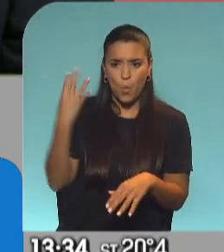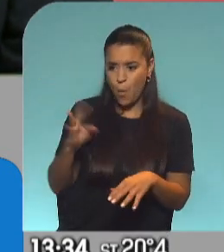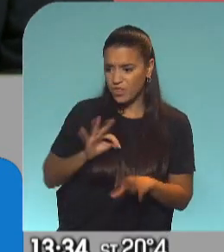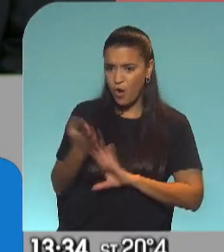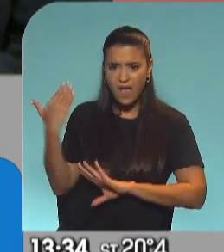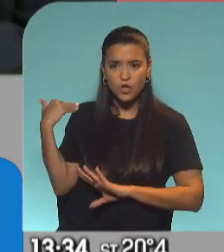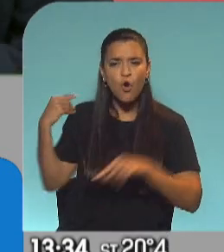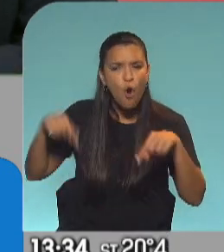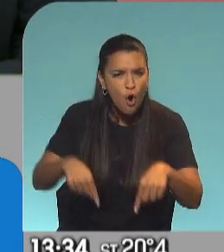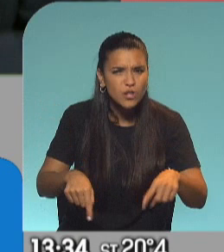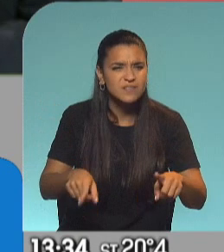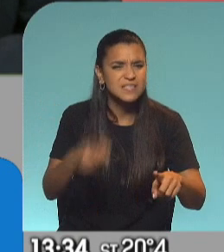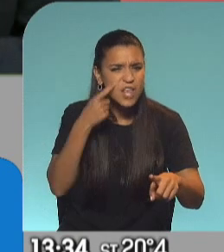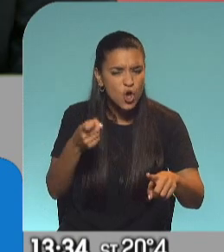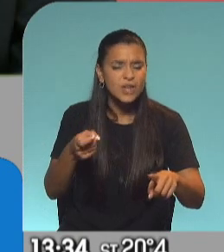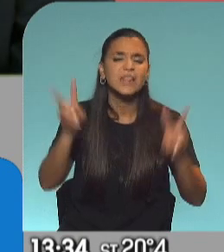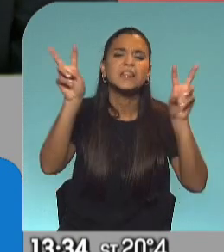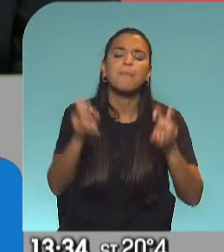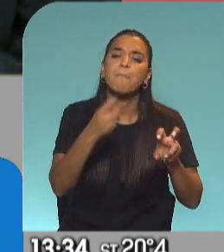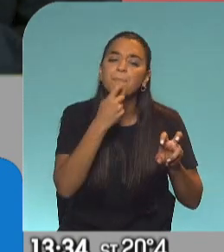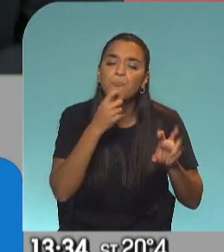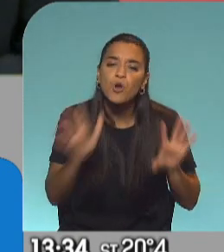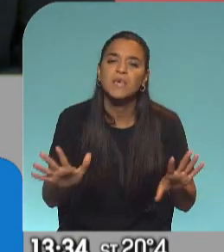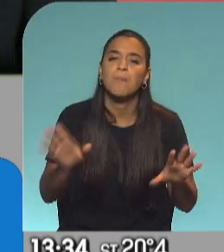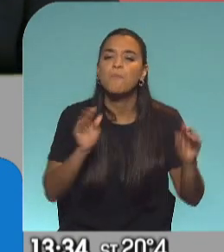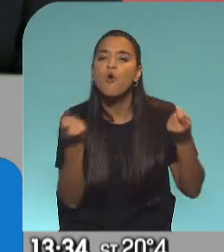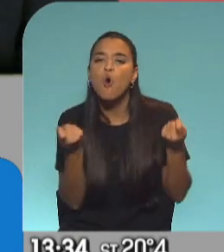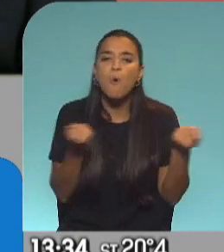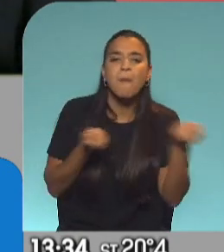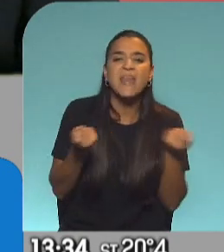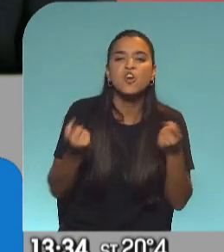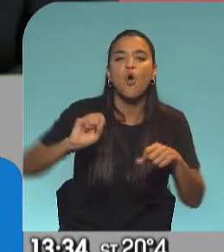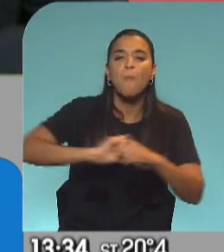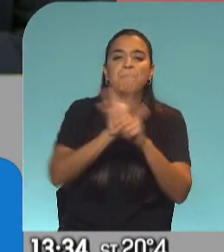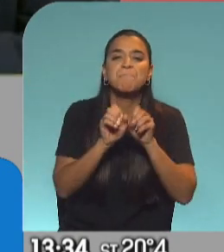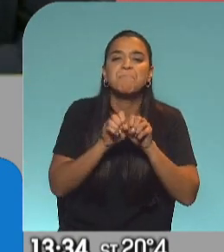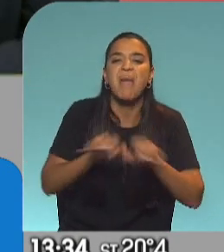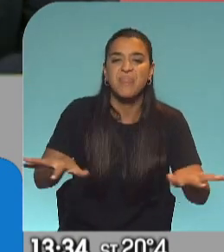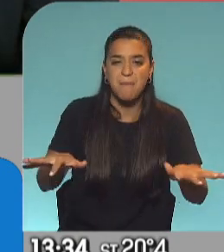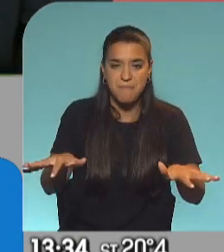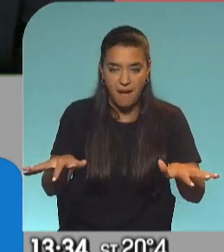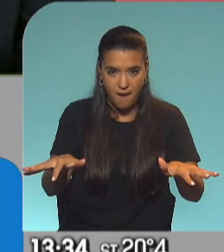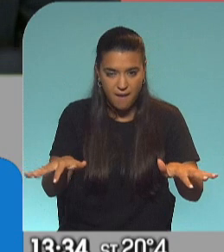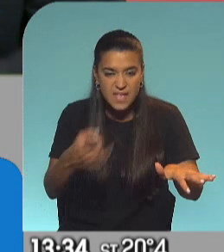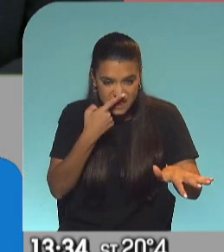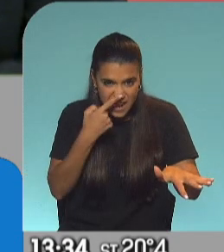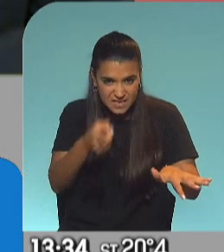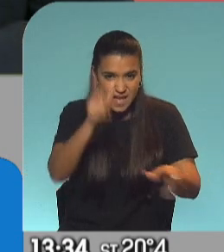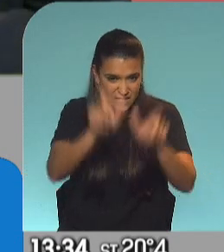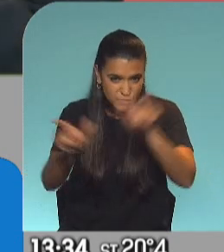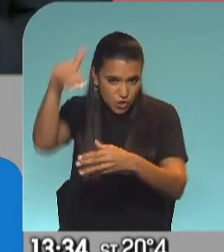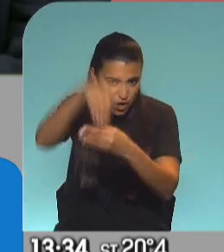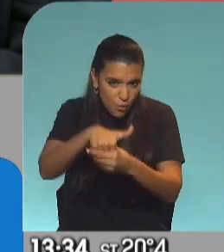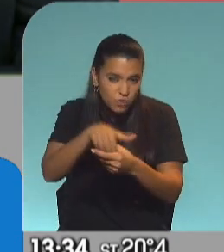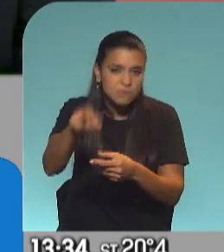años. Hoy eso se nota, el tema, por ejemplo, de la gestión de la pandemia. ¿Importa al electorado?